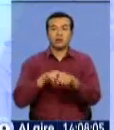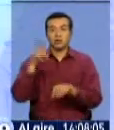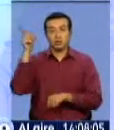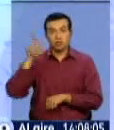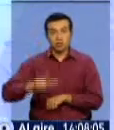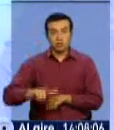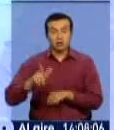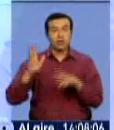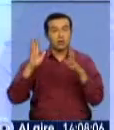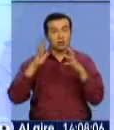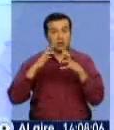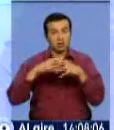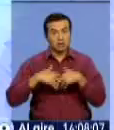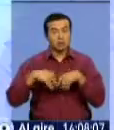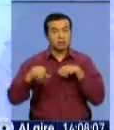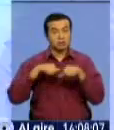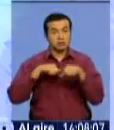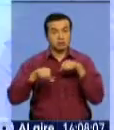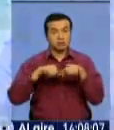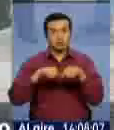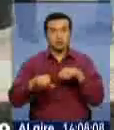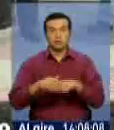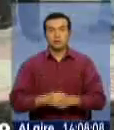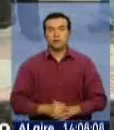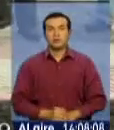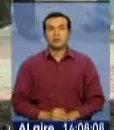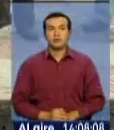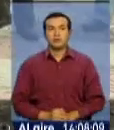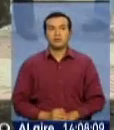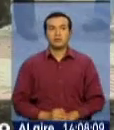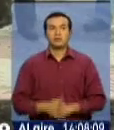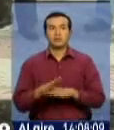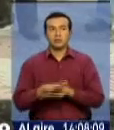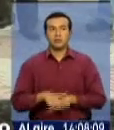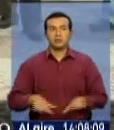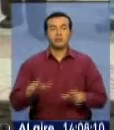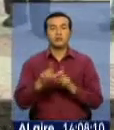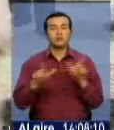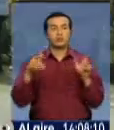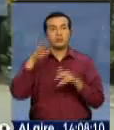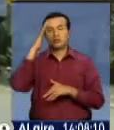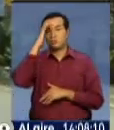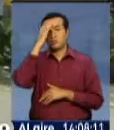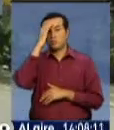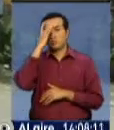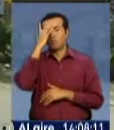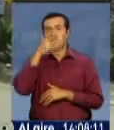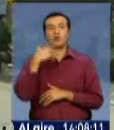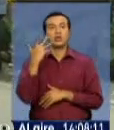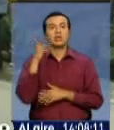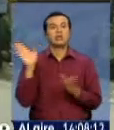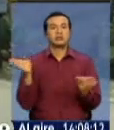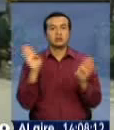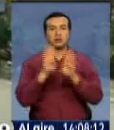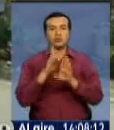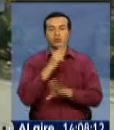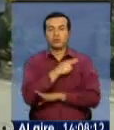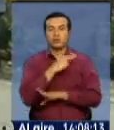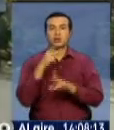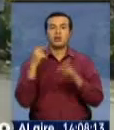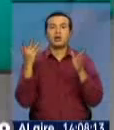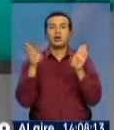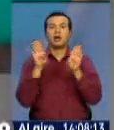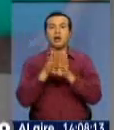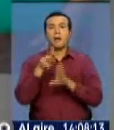crisis también administrativa. Ciudadanos de Zamora Chinchipe están preocupados frente al cierre de la Universidad Estatal Amazónica sede